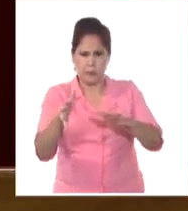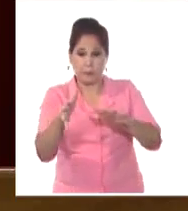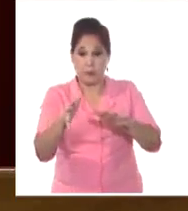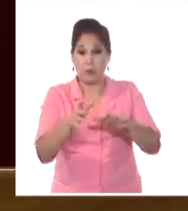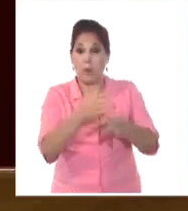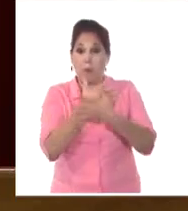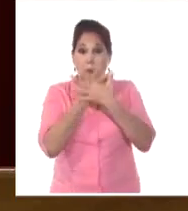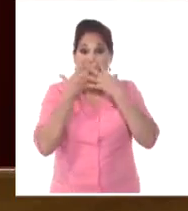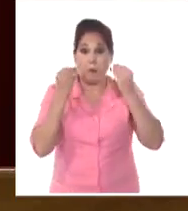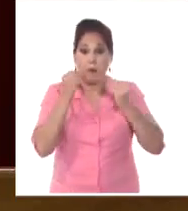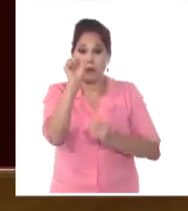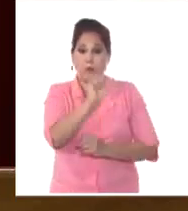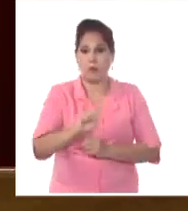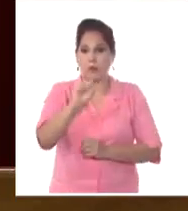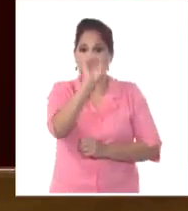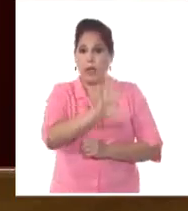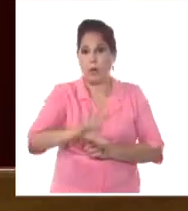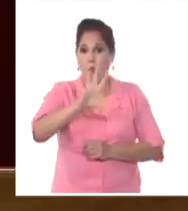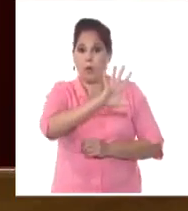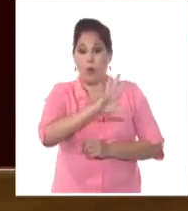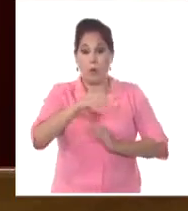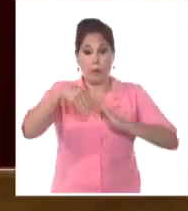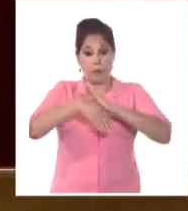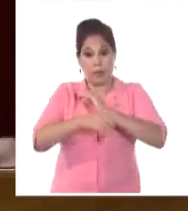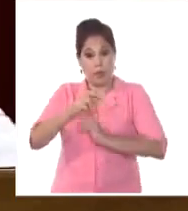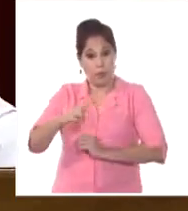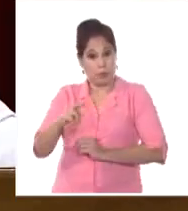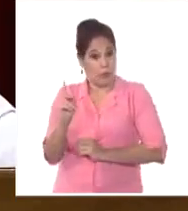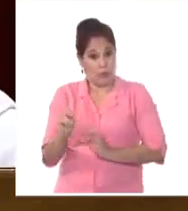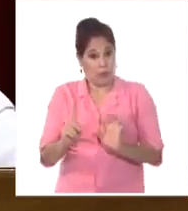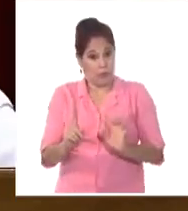desmoronó el socialismo en Europa y no cayó la revolución,